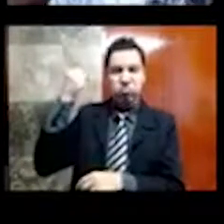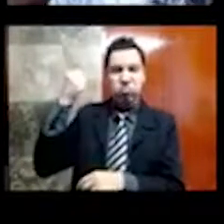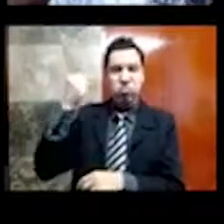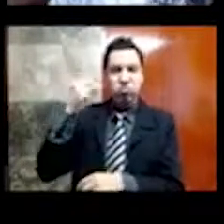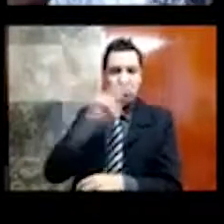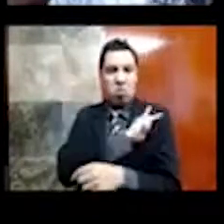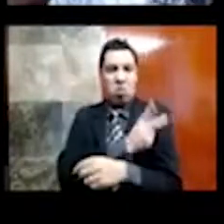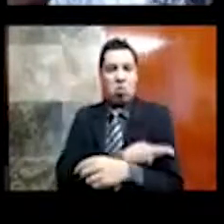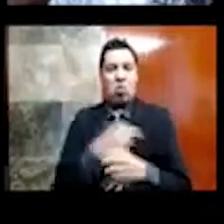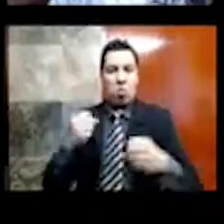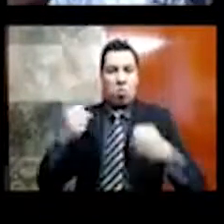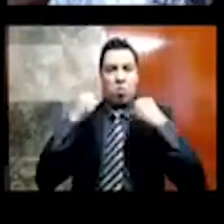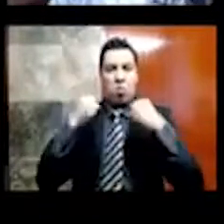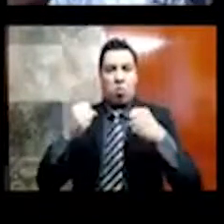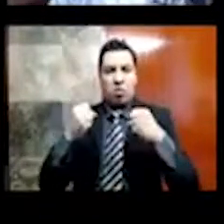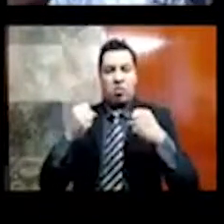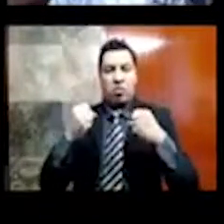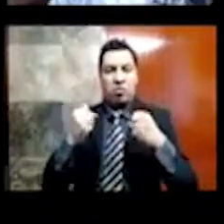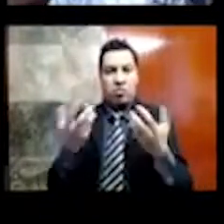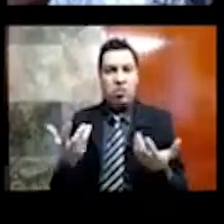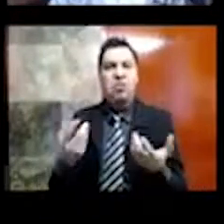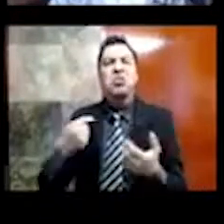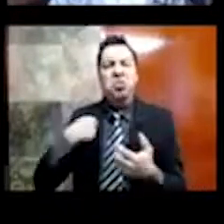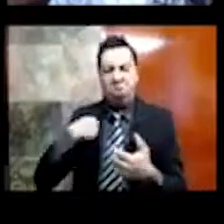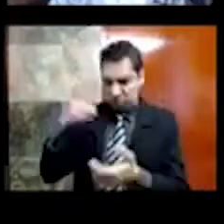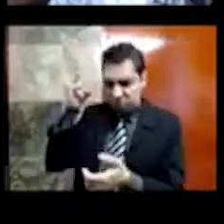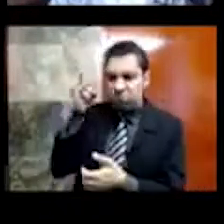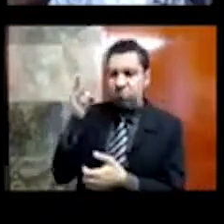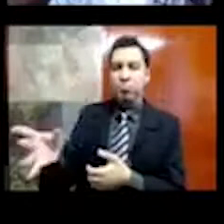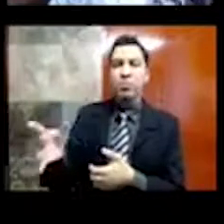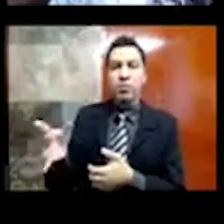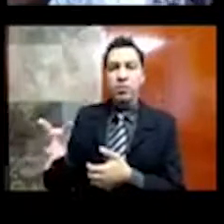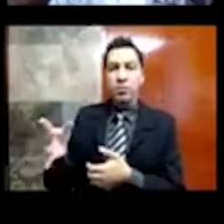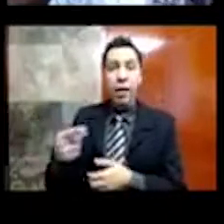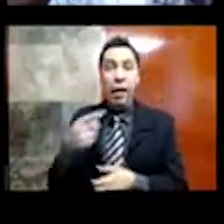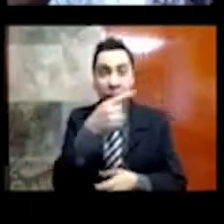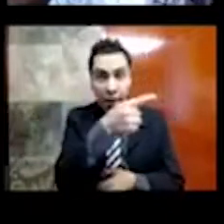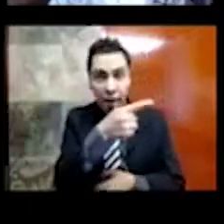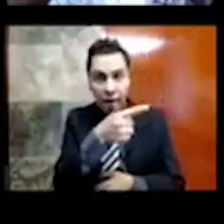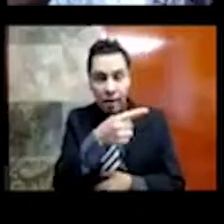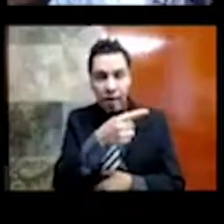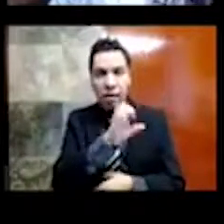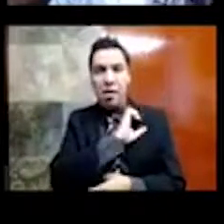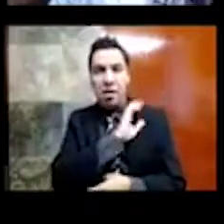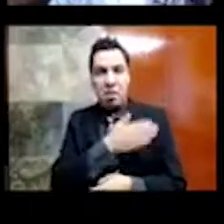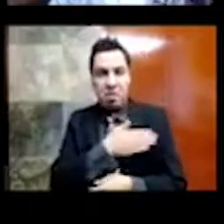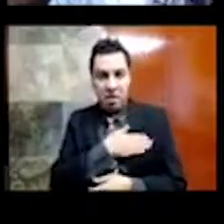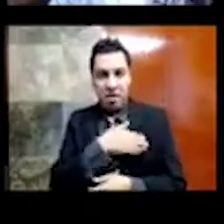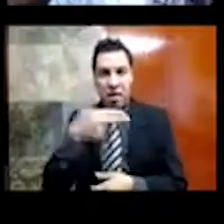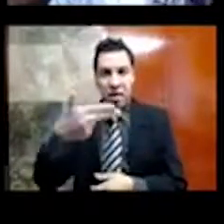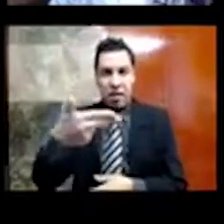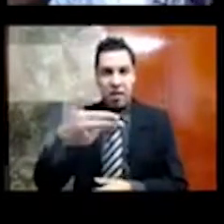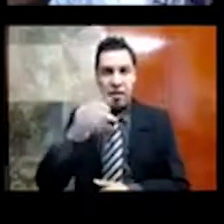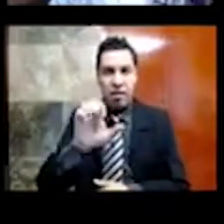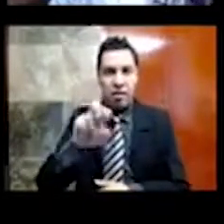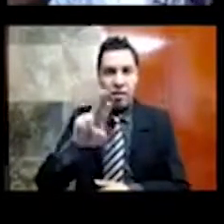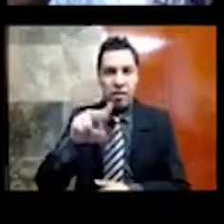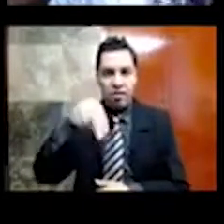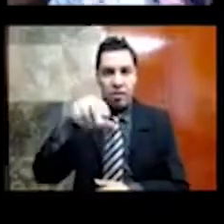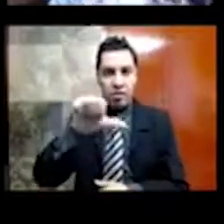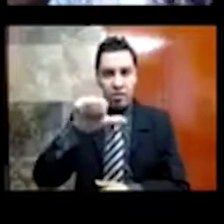del resto de los pueblos. Y lo logra. Casi se deifica Cortés después de